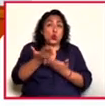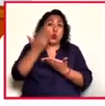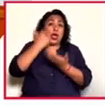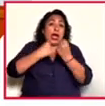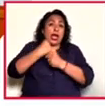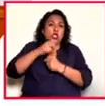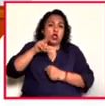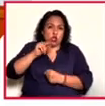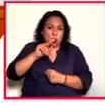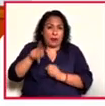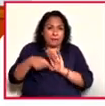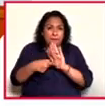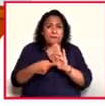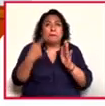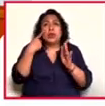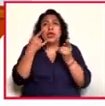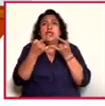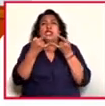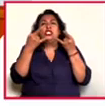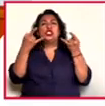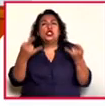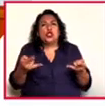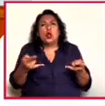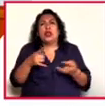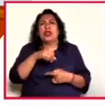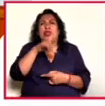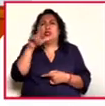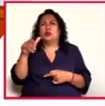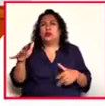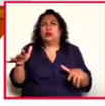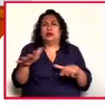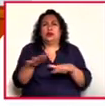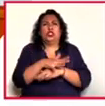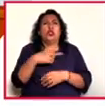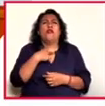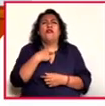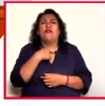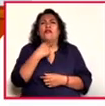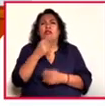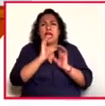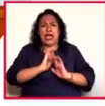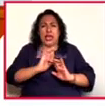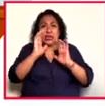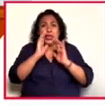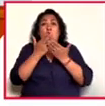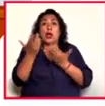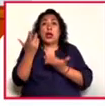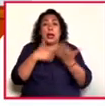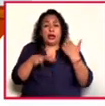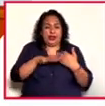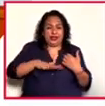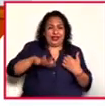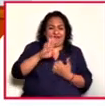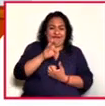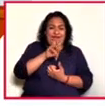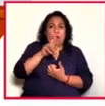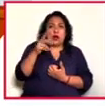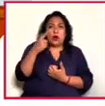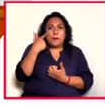la historia de Max, quien después de convertirse en un vocalista, regresa a su barrio donde se enfrenta a